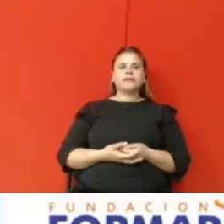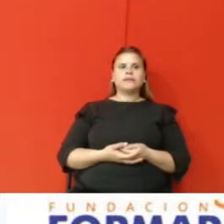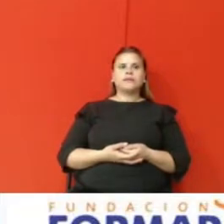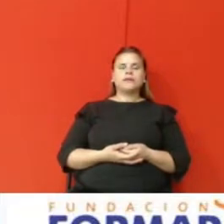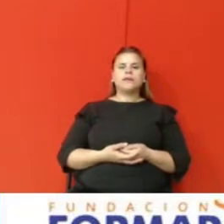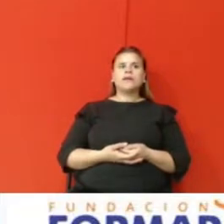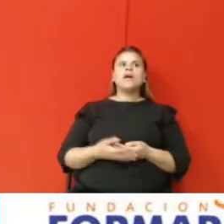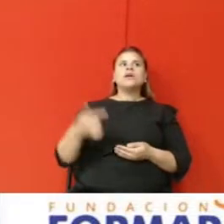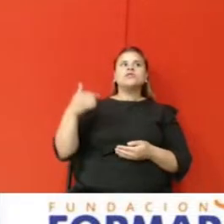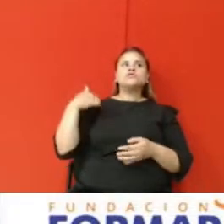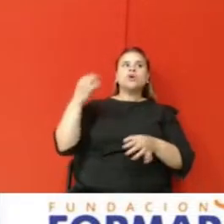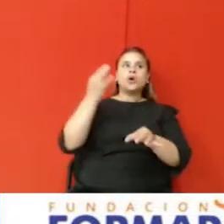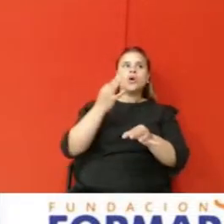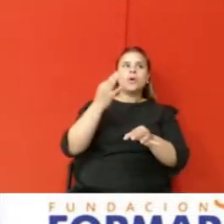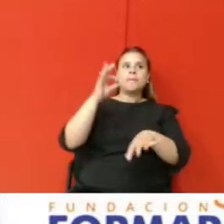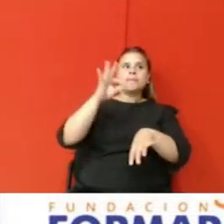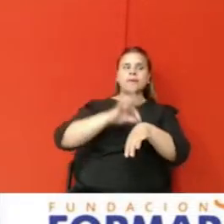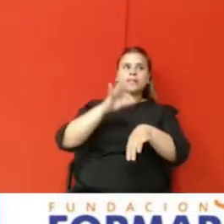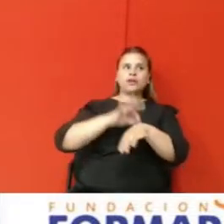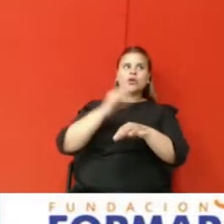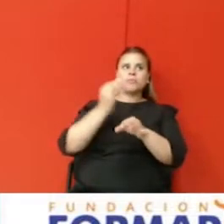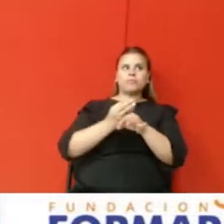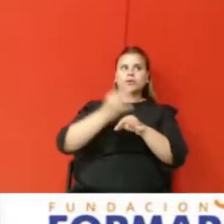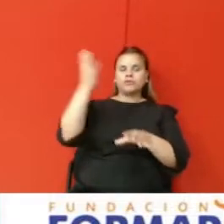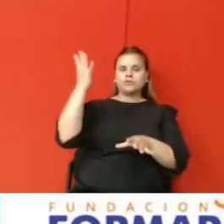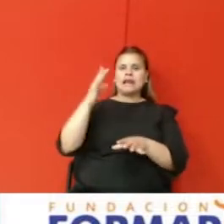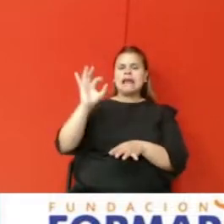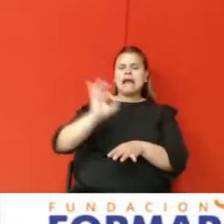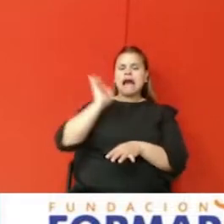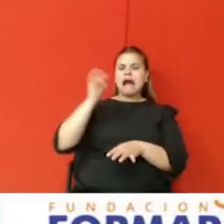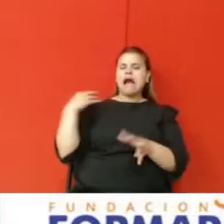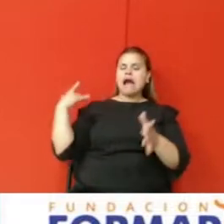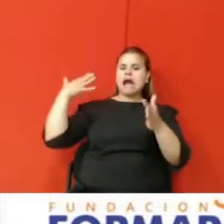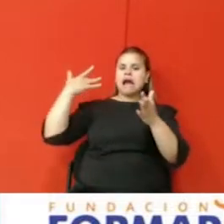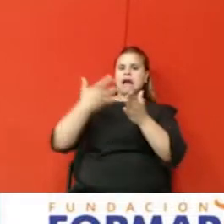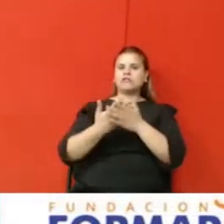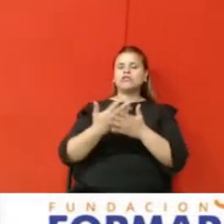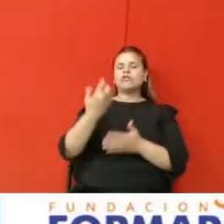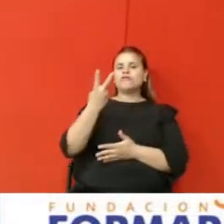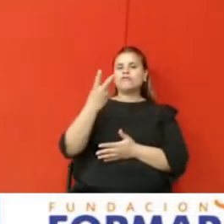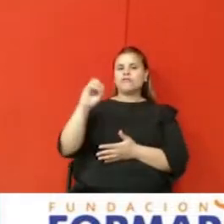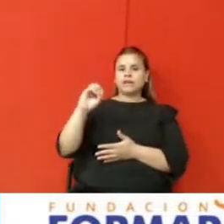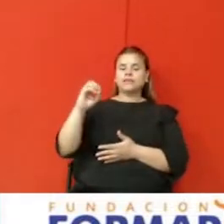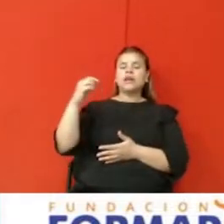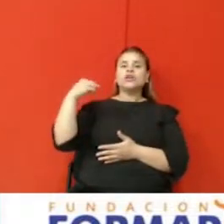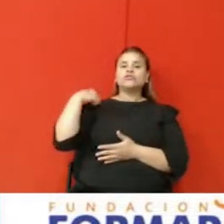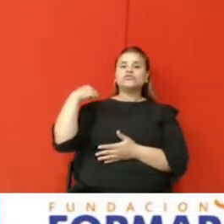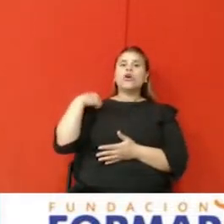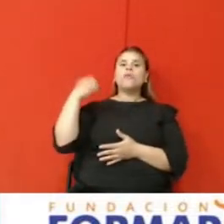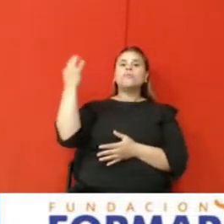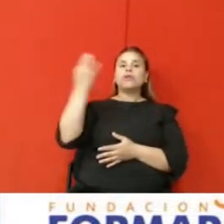Soy médico intensivista, hace 20 años hice la residencia en terapia intensiva en un